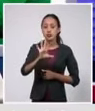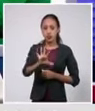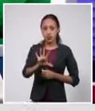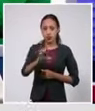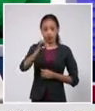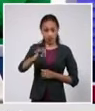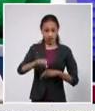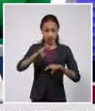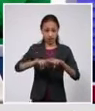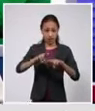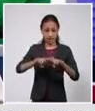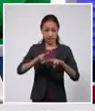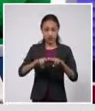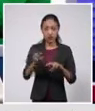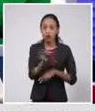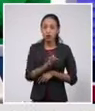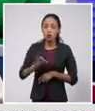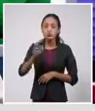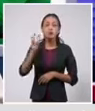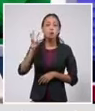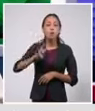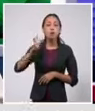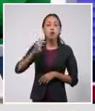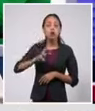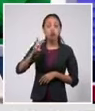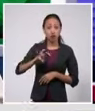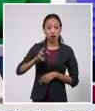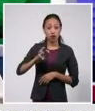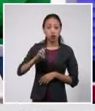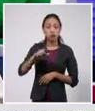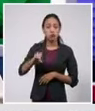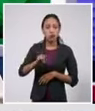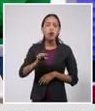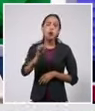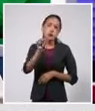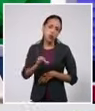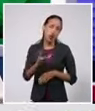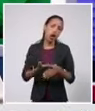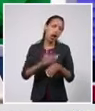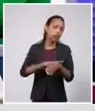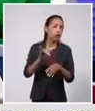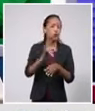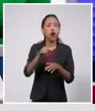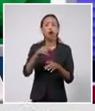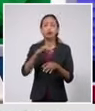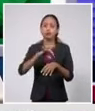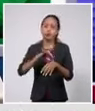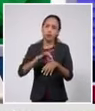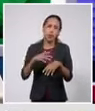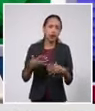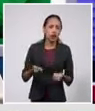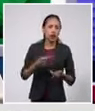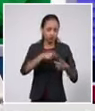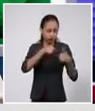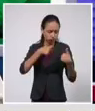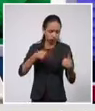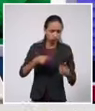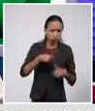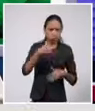de La Habana, del municipio Marianao, con antecedente de una cardiopatía isquémica y